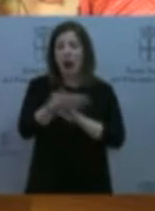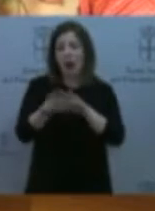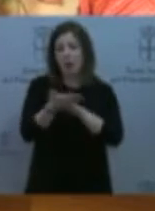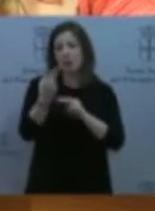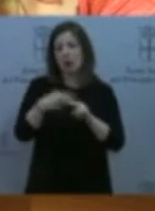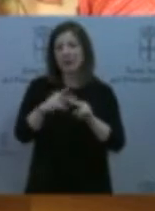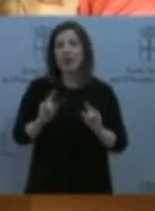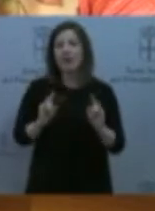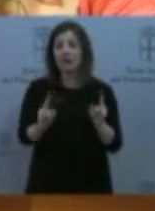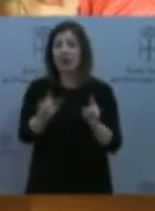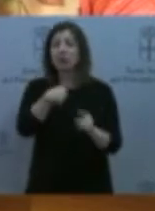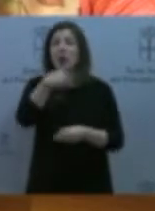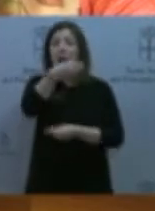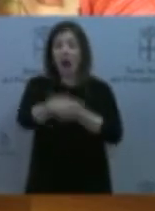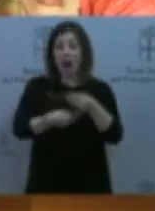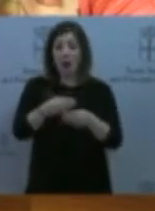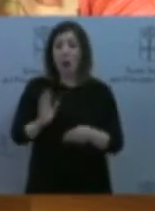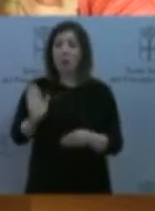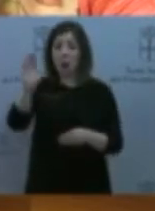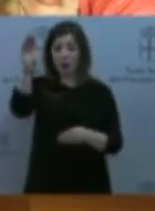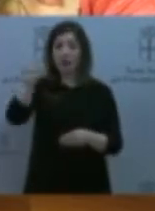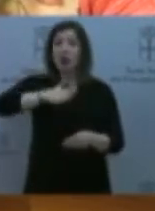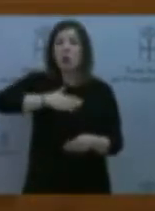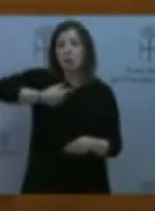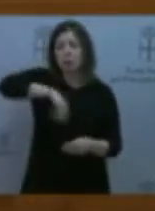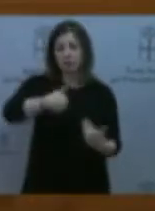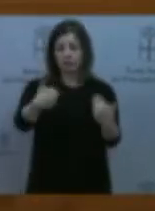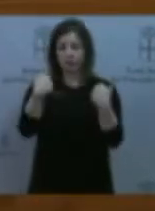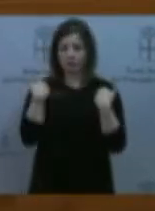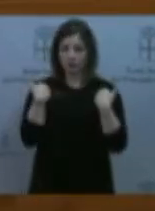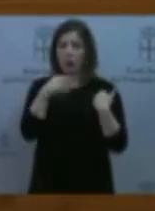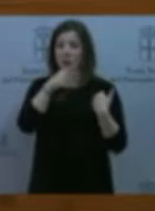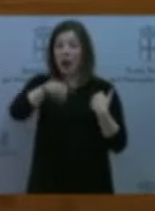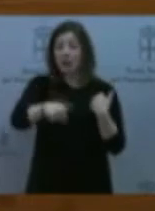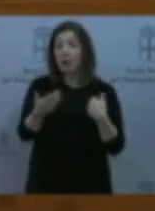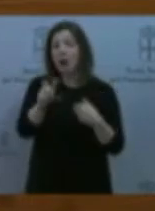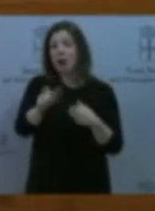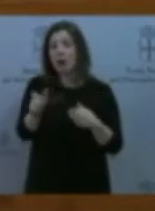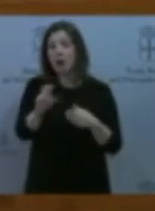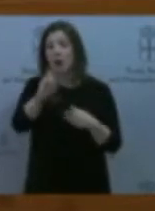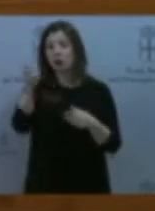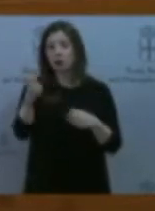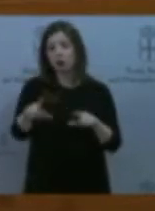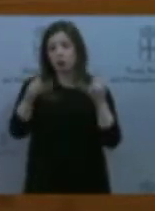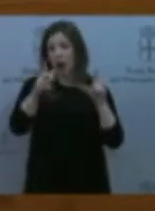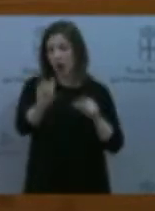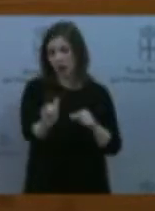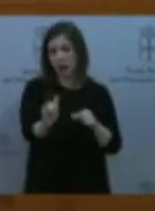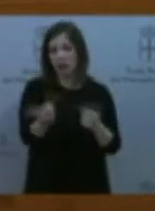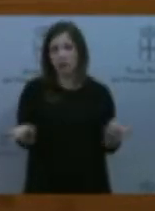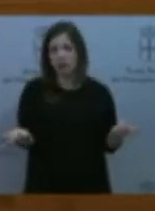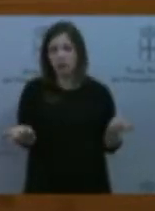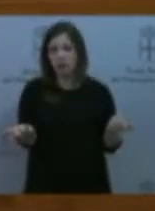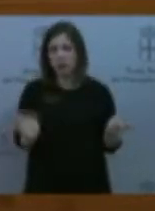son de nuestra competencia, porque aquí hay otros protagonistas. Hay montes que son privados y su